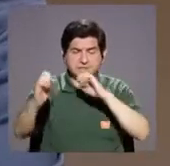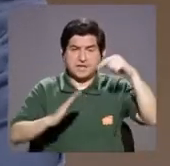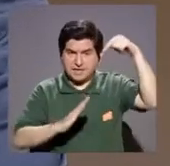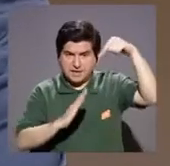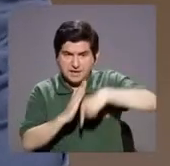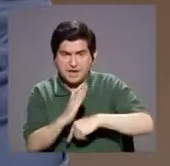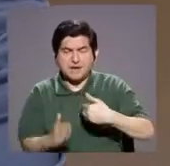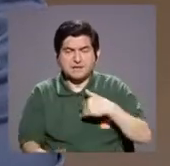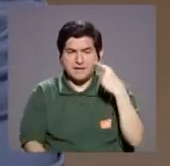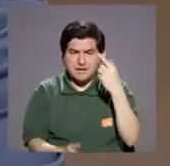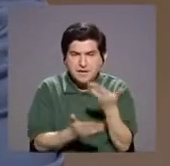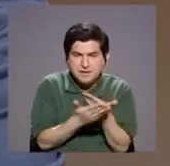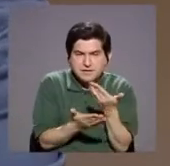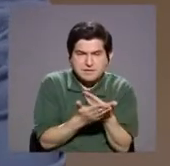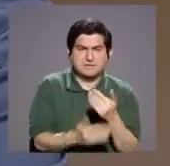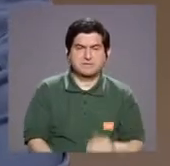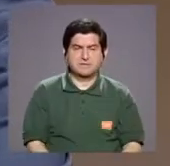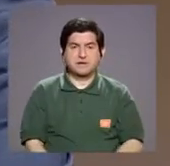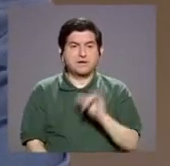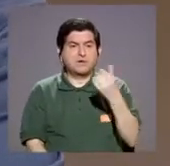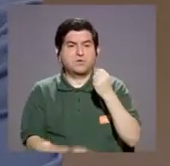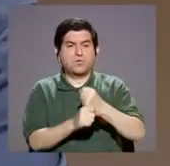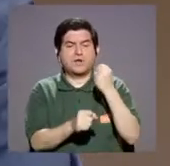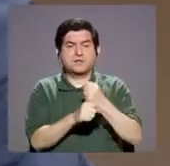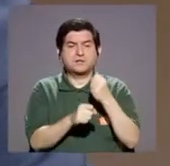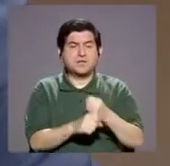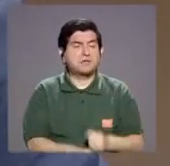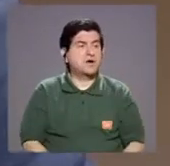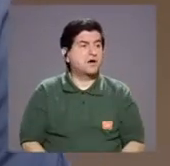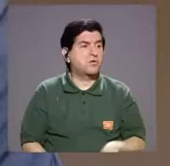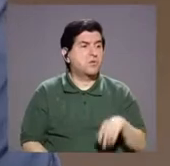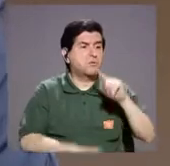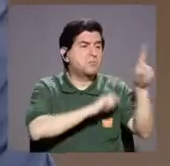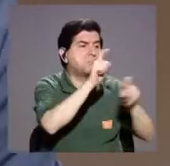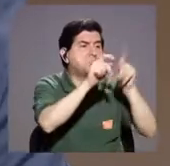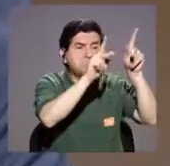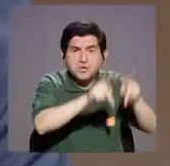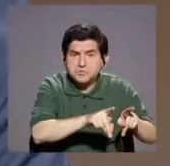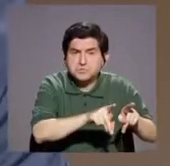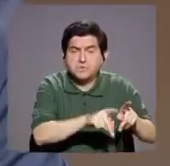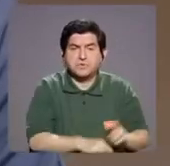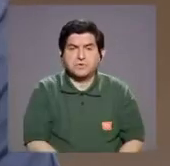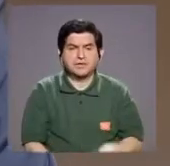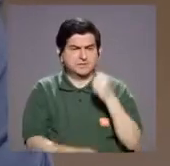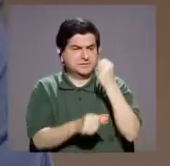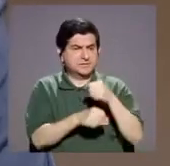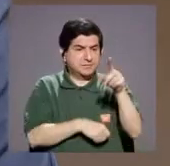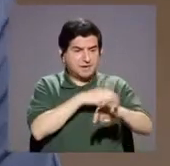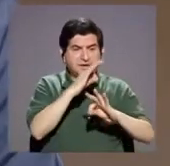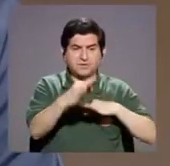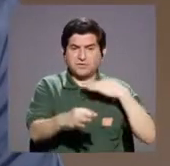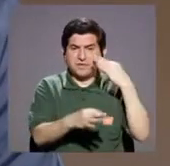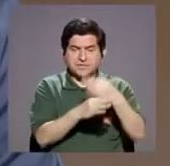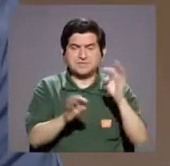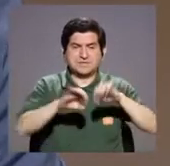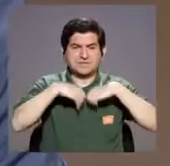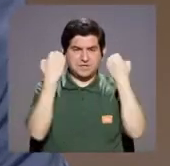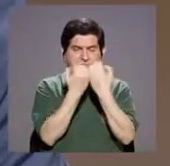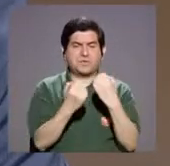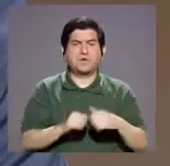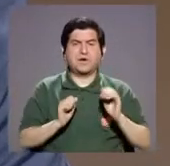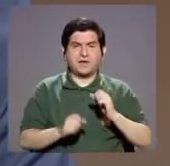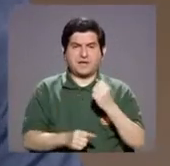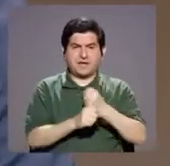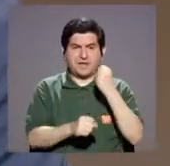fondo tenemos testimonios tenemos trabajo de calle creo que son esfuerzos de este equipo maravilloso de trabajo